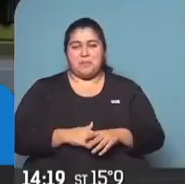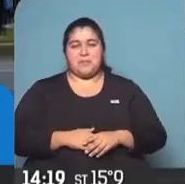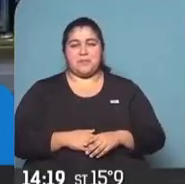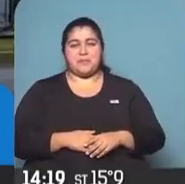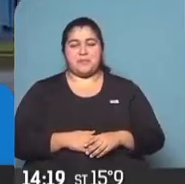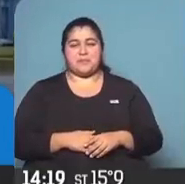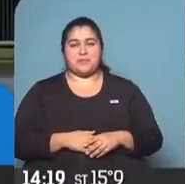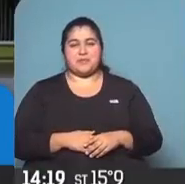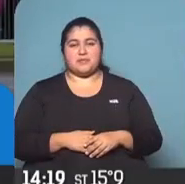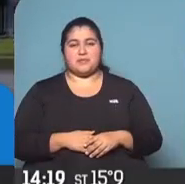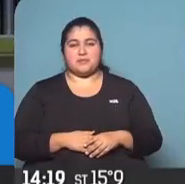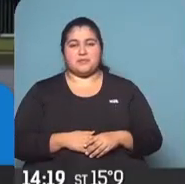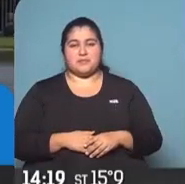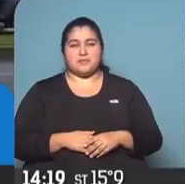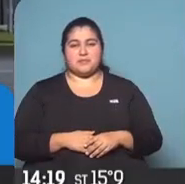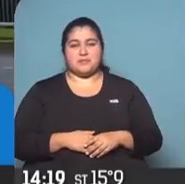62